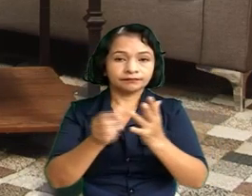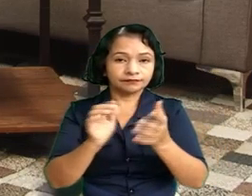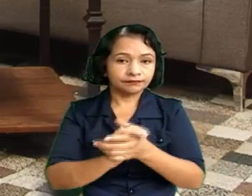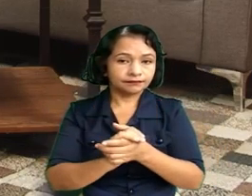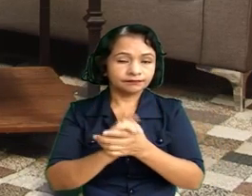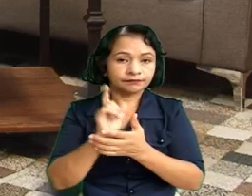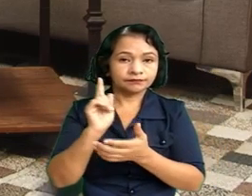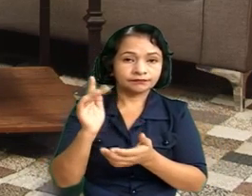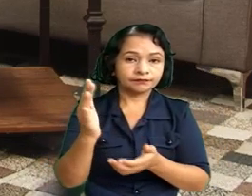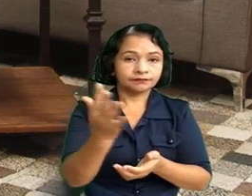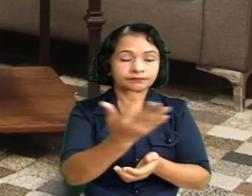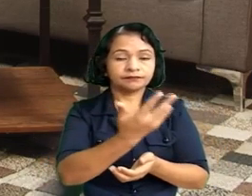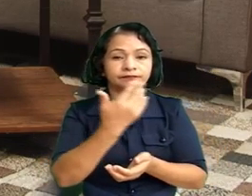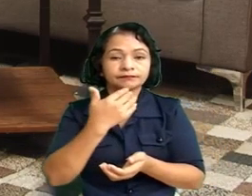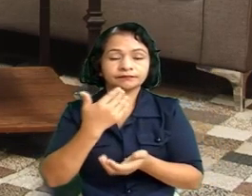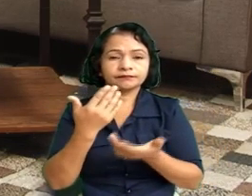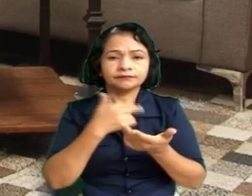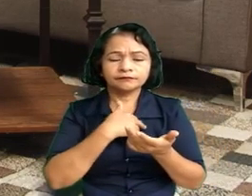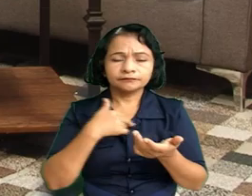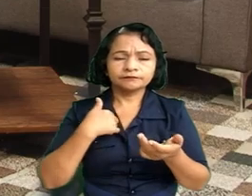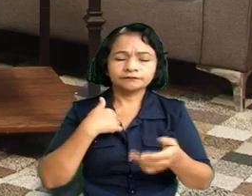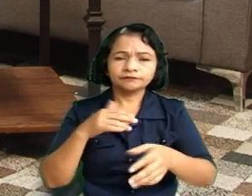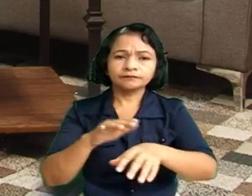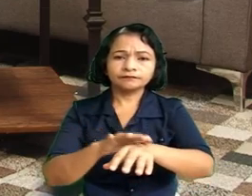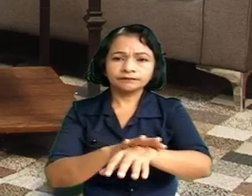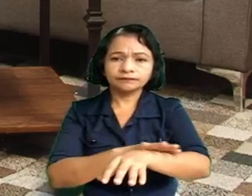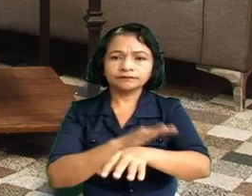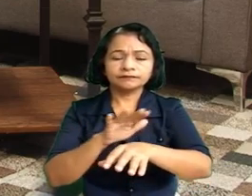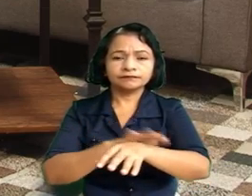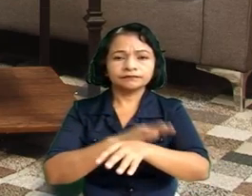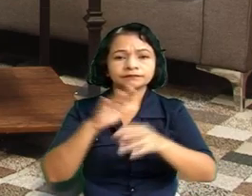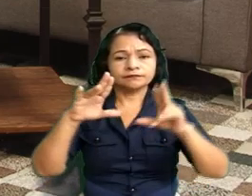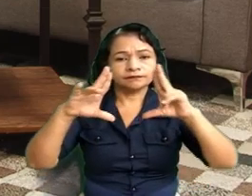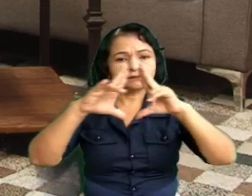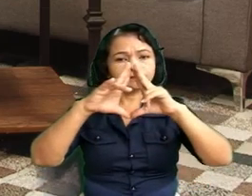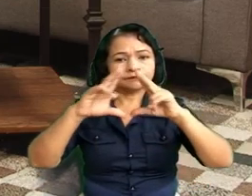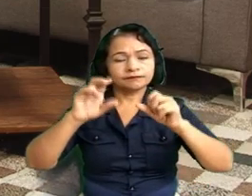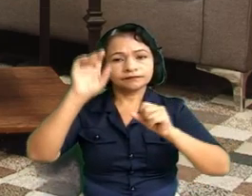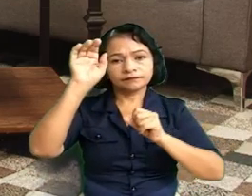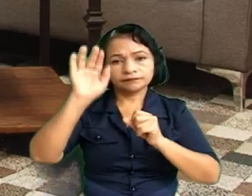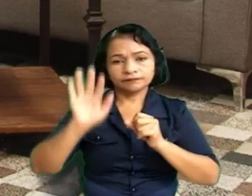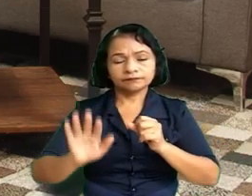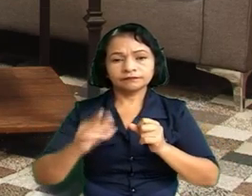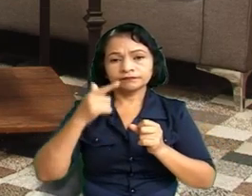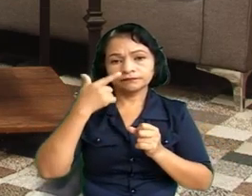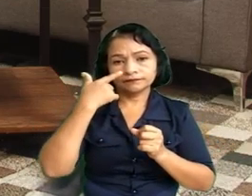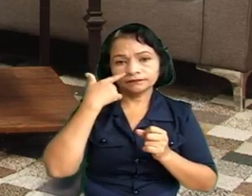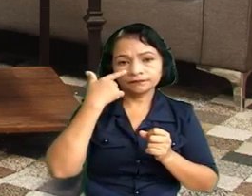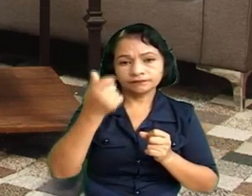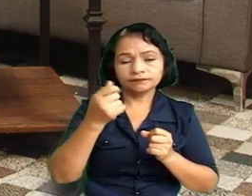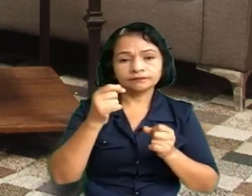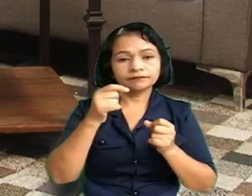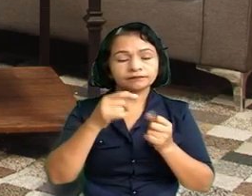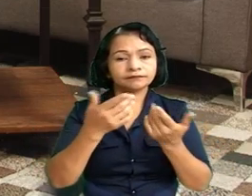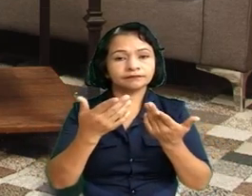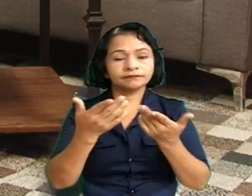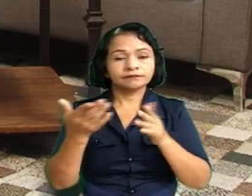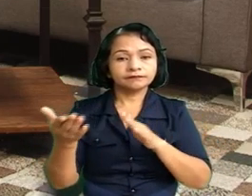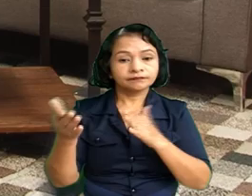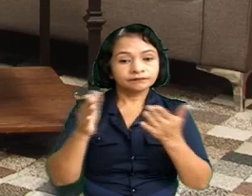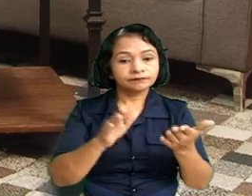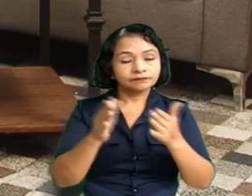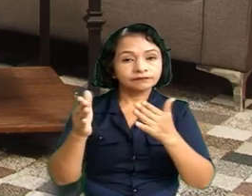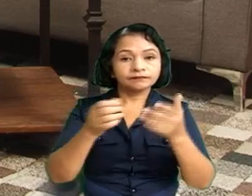va llenando de ese espíritu nicaragüense, conociendo tu tierra, conociendo nuestros héroes y